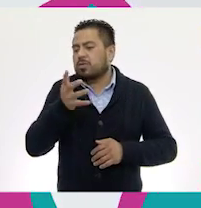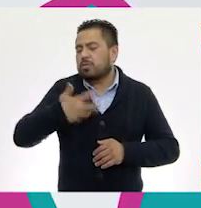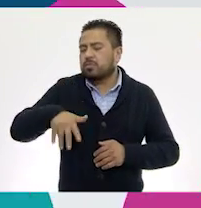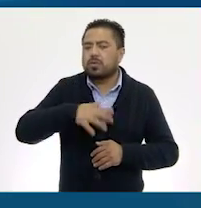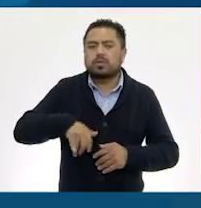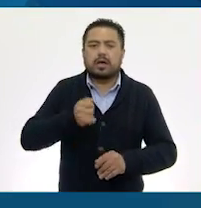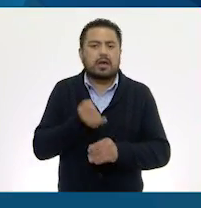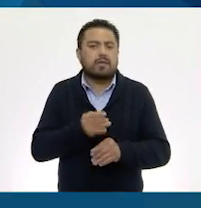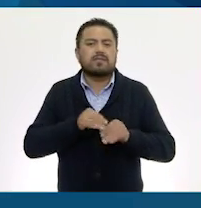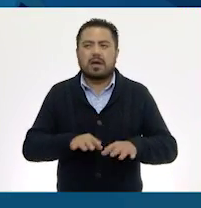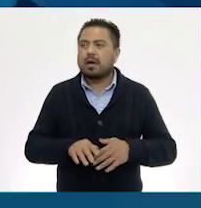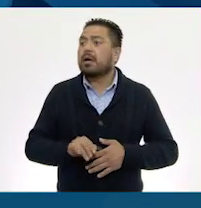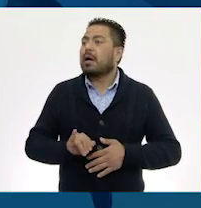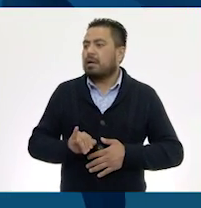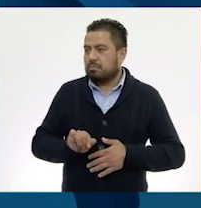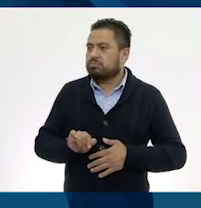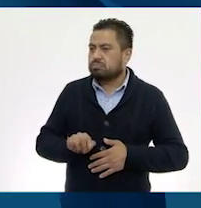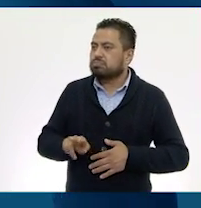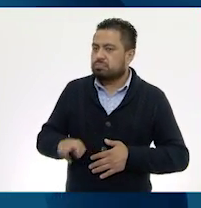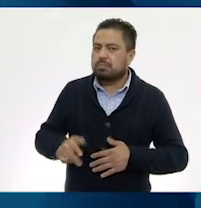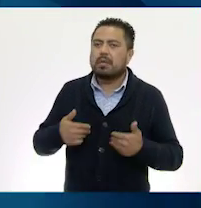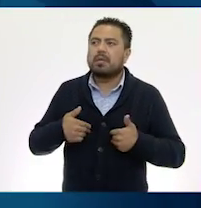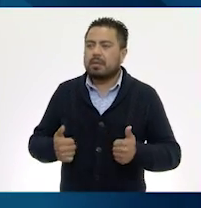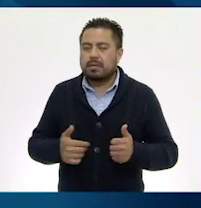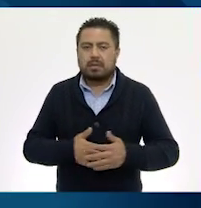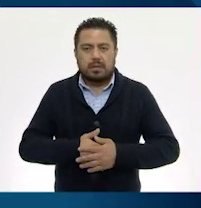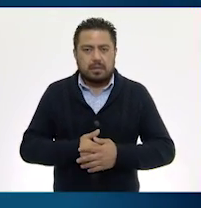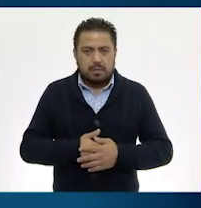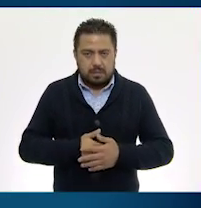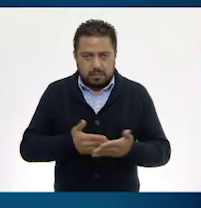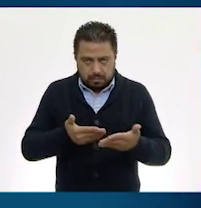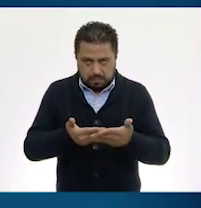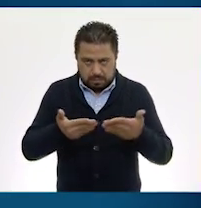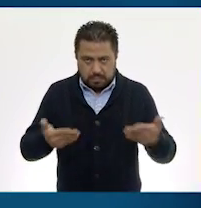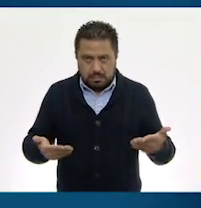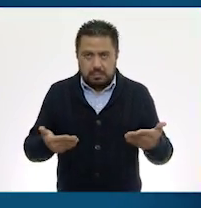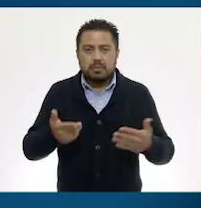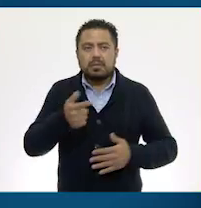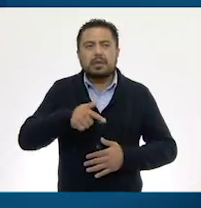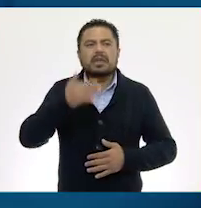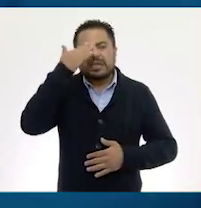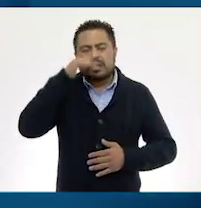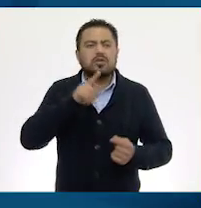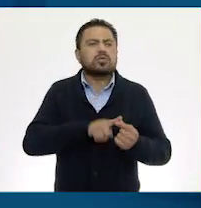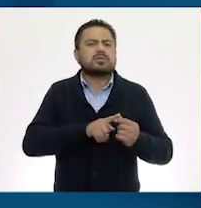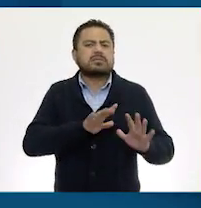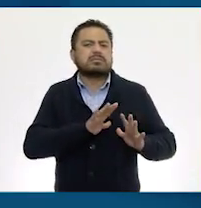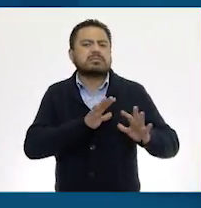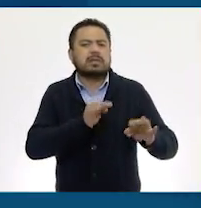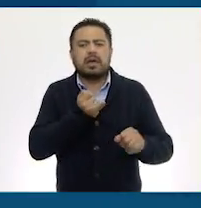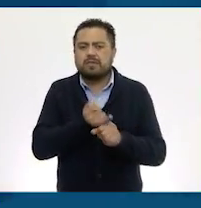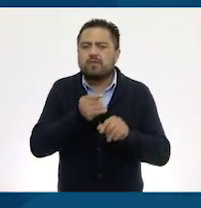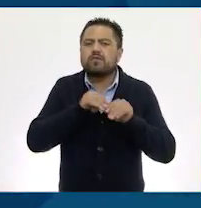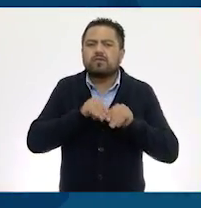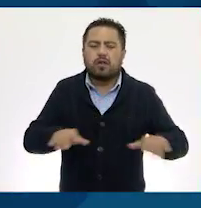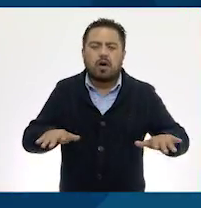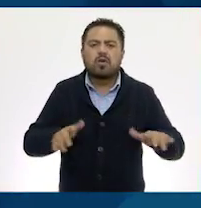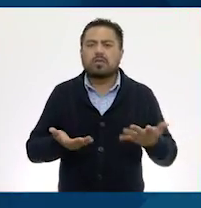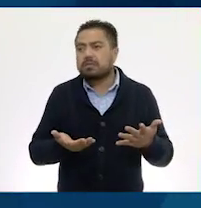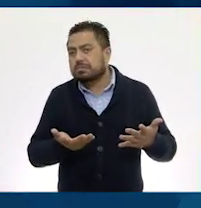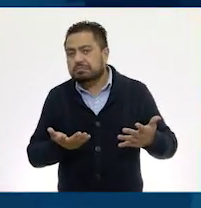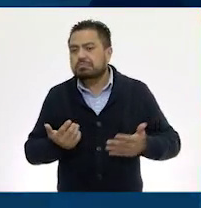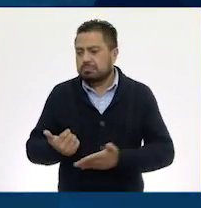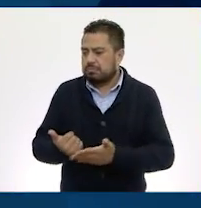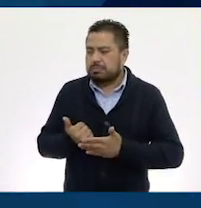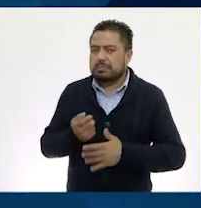información. Ah, sí entiendo. Entonces, saber de dónde proviene la información